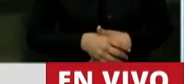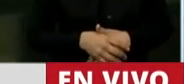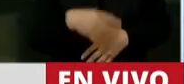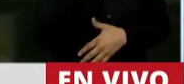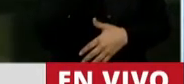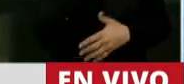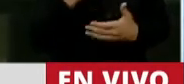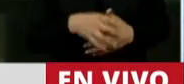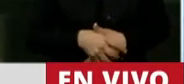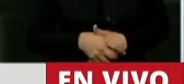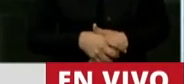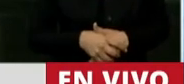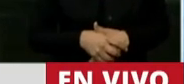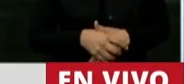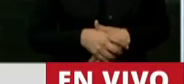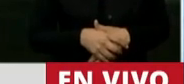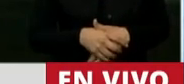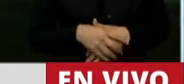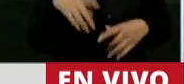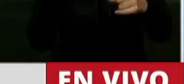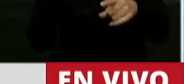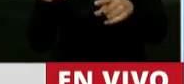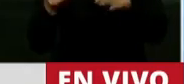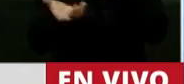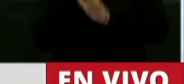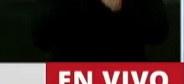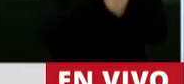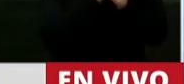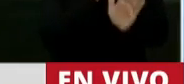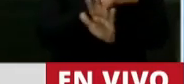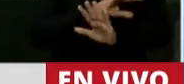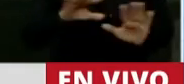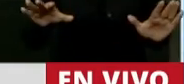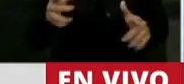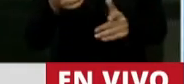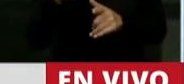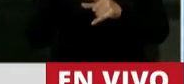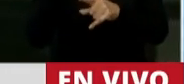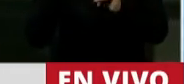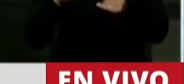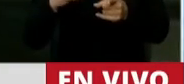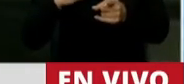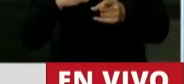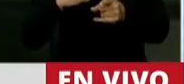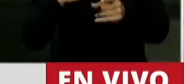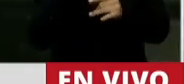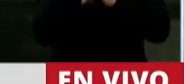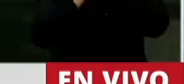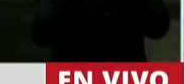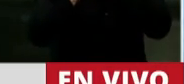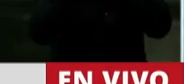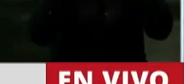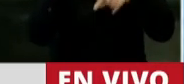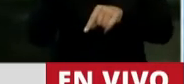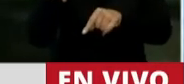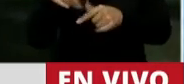endeudaron al país, estudiaron todo, y esto todavía está pendiente de muchas aclaraciones